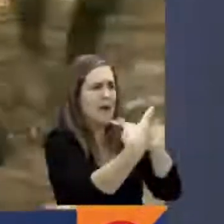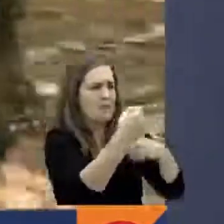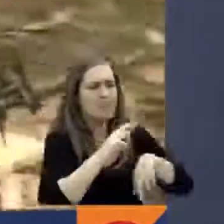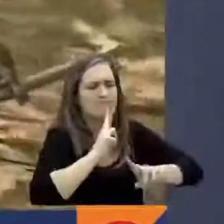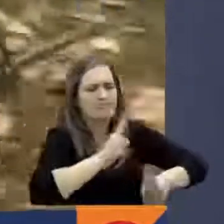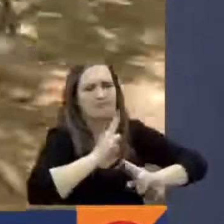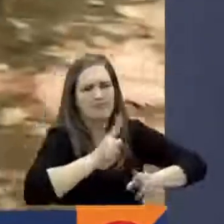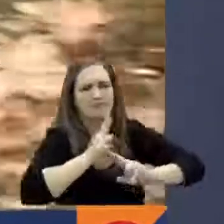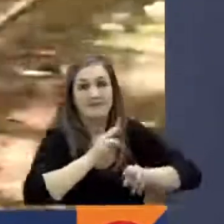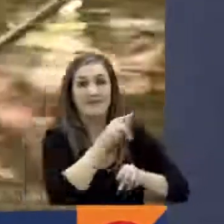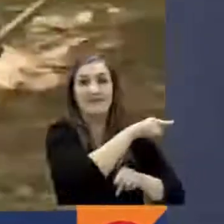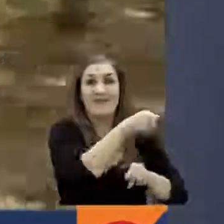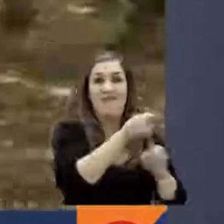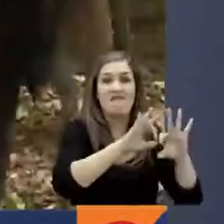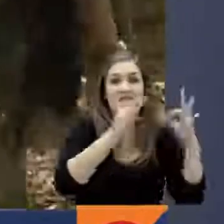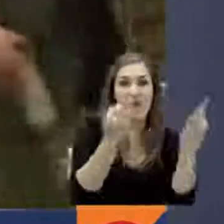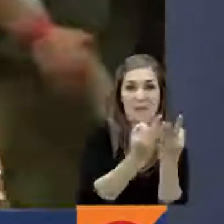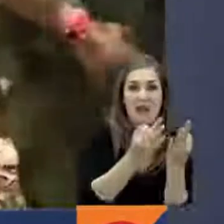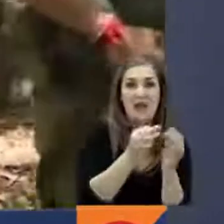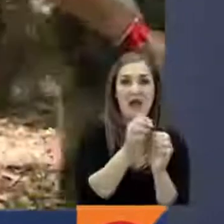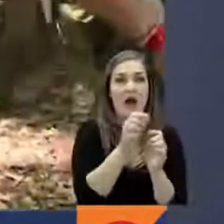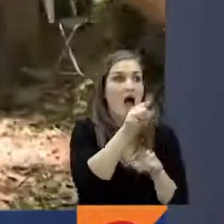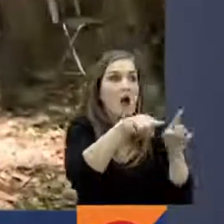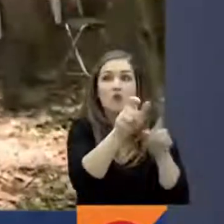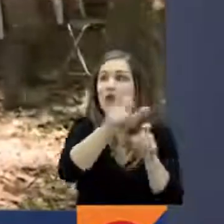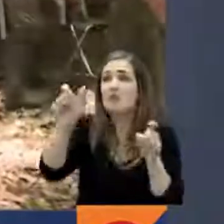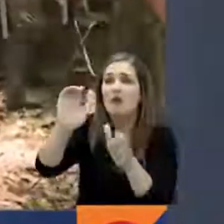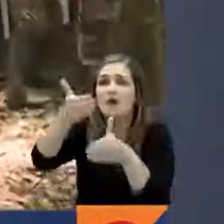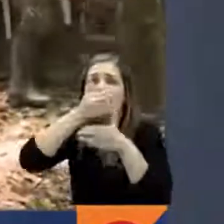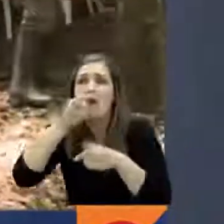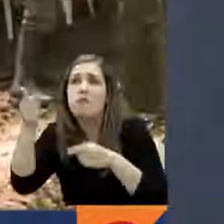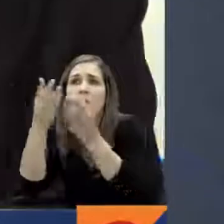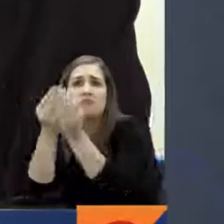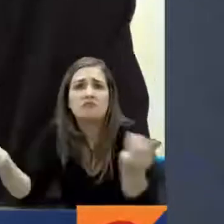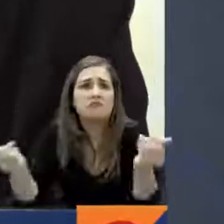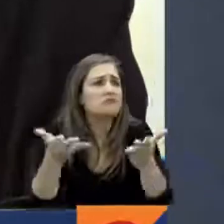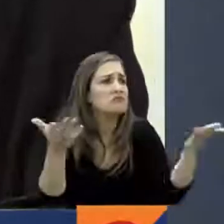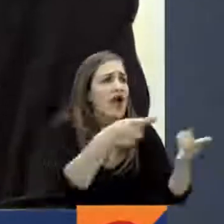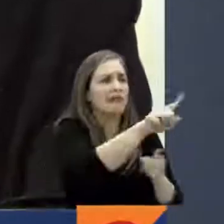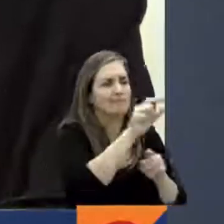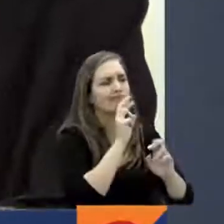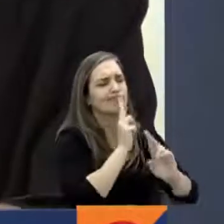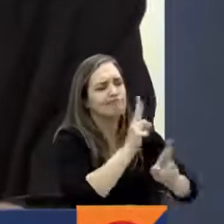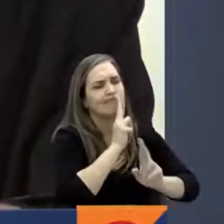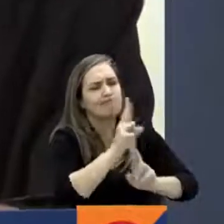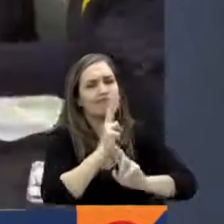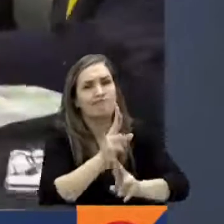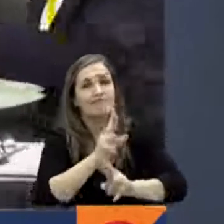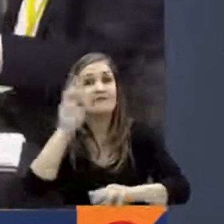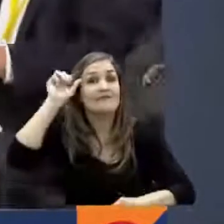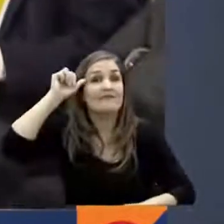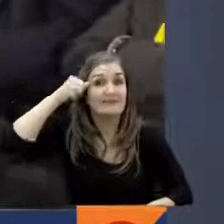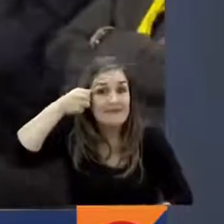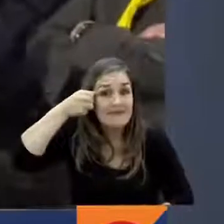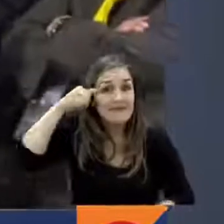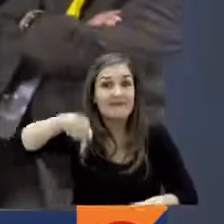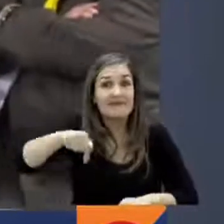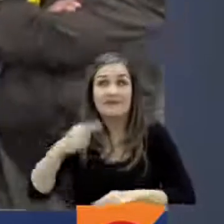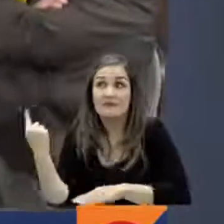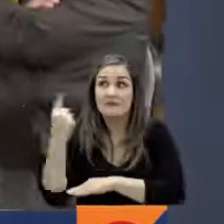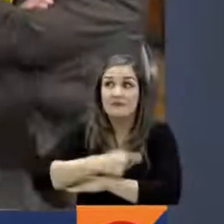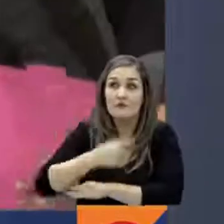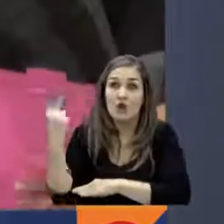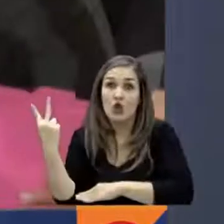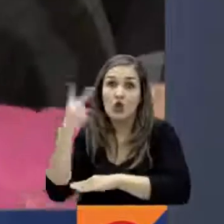familiares de aquellas personas que aún permanecen secuestradas o desaparecidas. Adicionalmente, recordemos que la audiencia que se lleva a cabo el día de